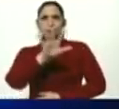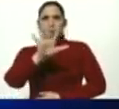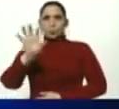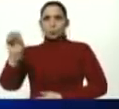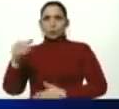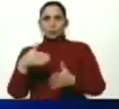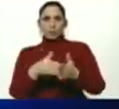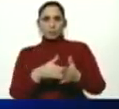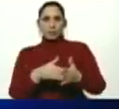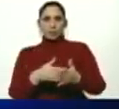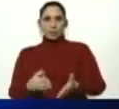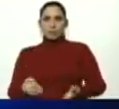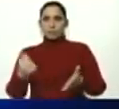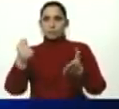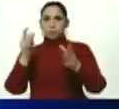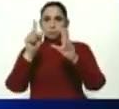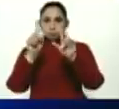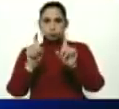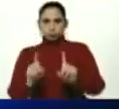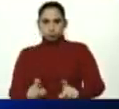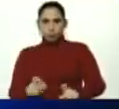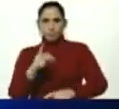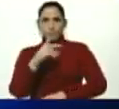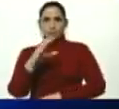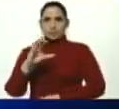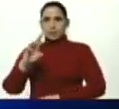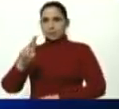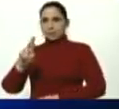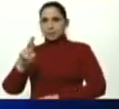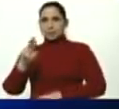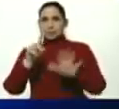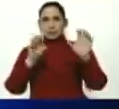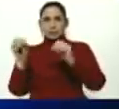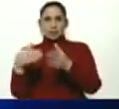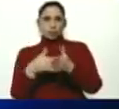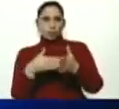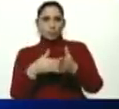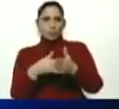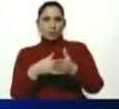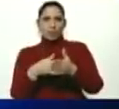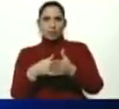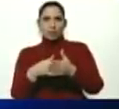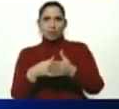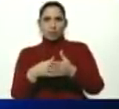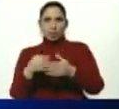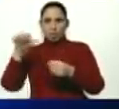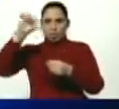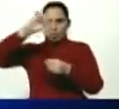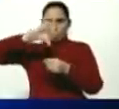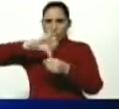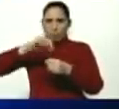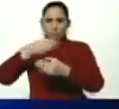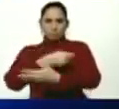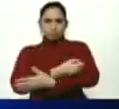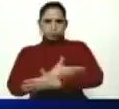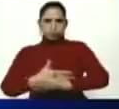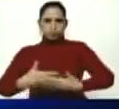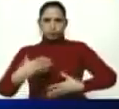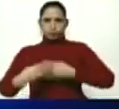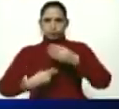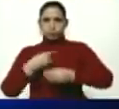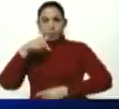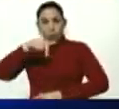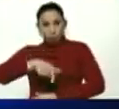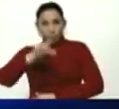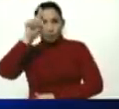250.000 kits diagnósticos para PCR y 600.000 reactivos para la aplicación de la prueba. Y hoy